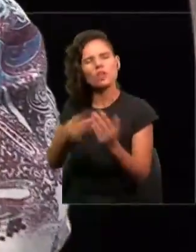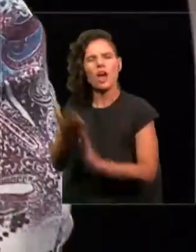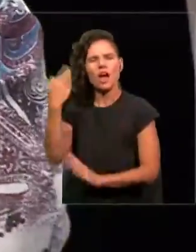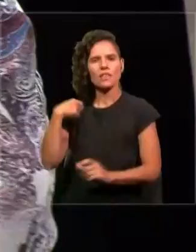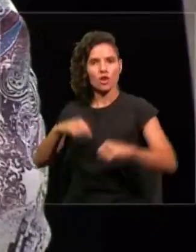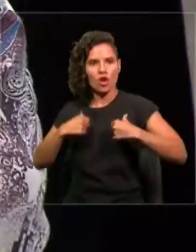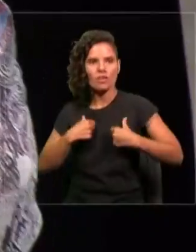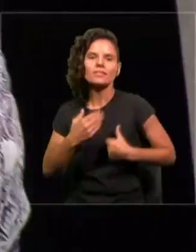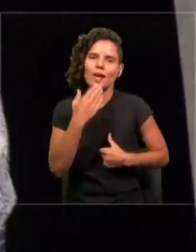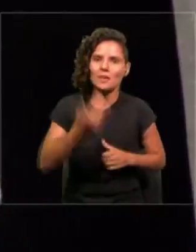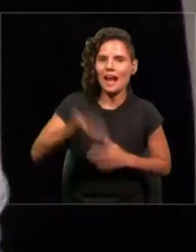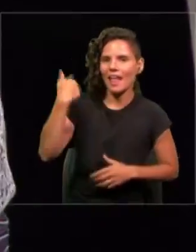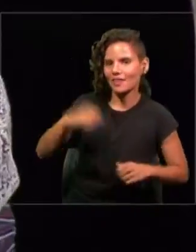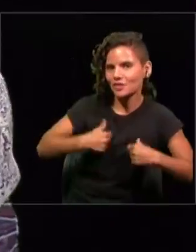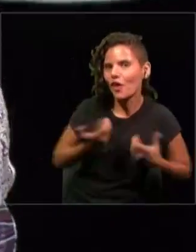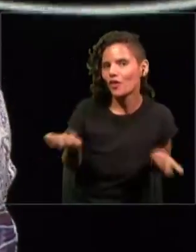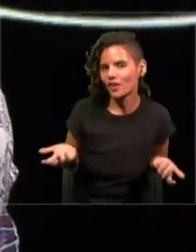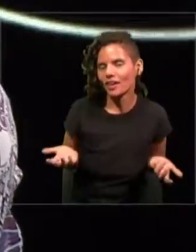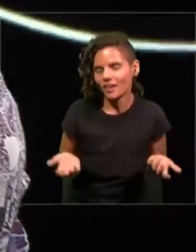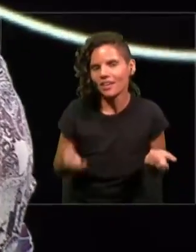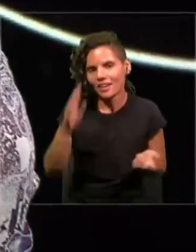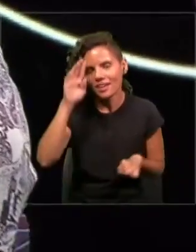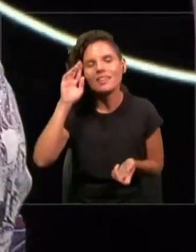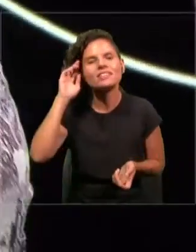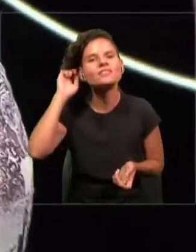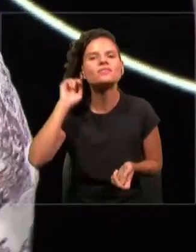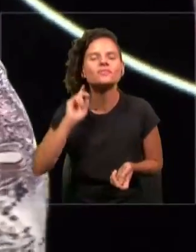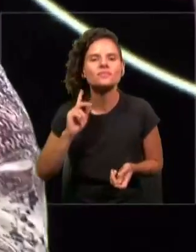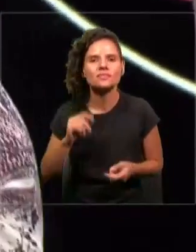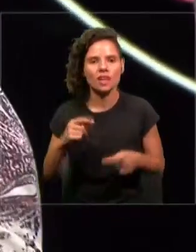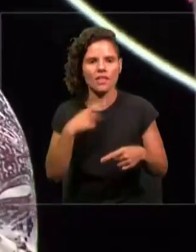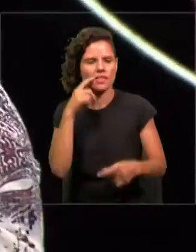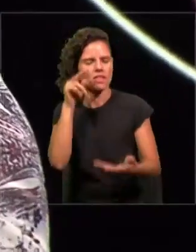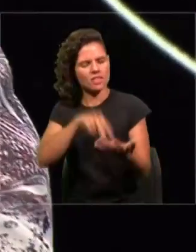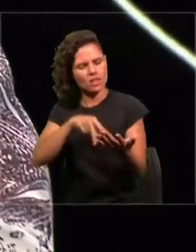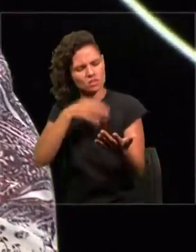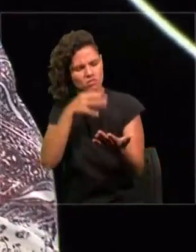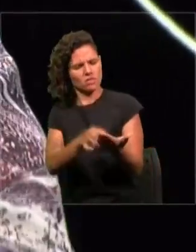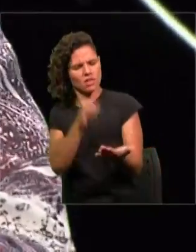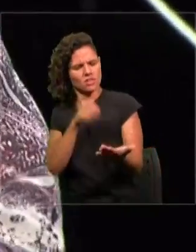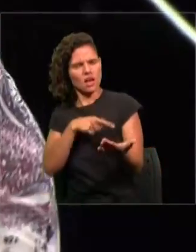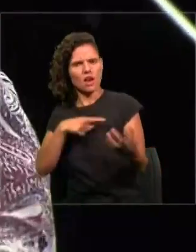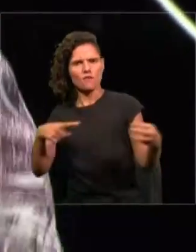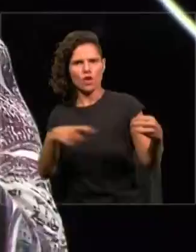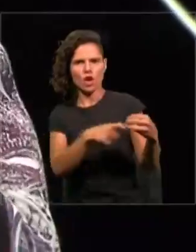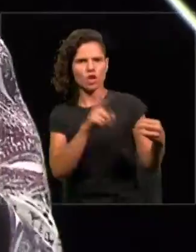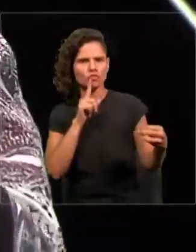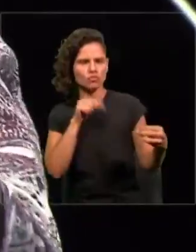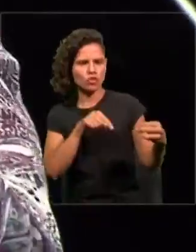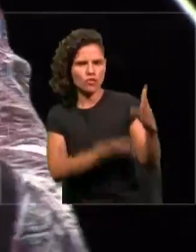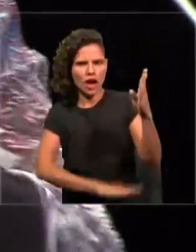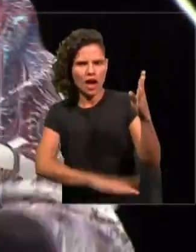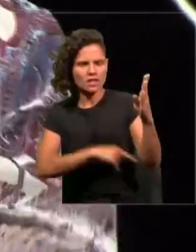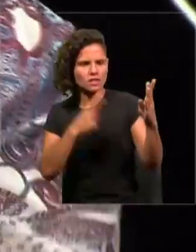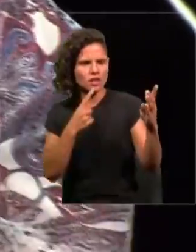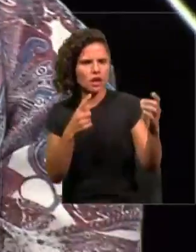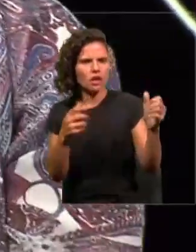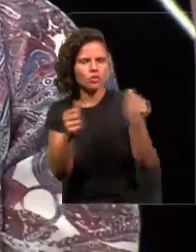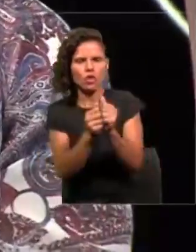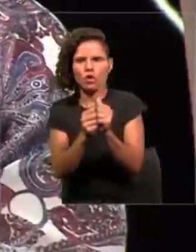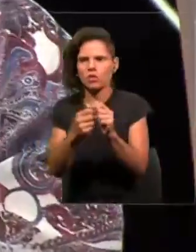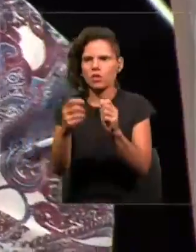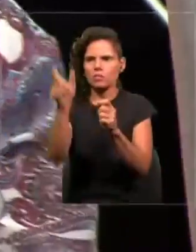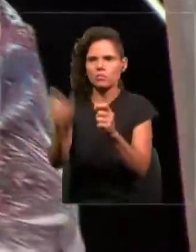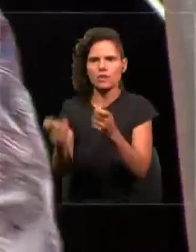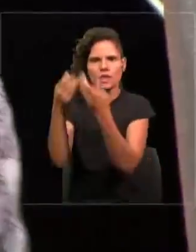lo fui, y alertaba acerca de que había también en la biología unas bases comprometidas con la libertad